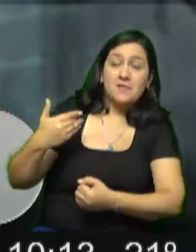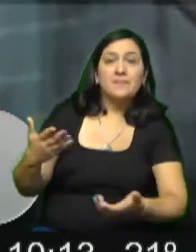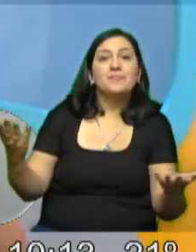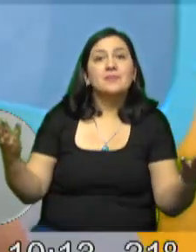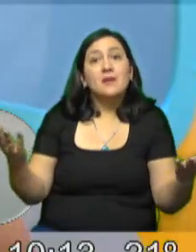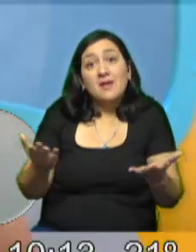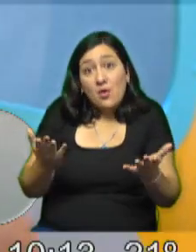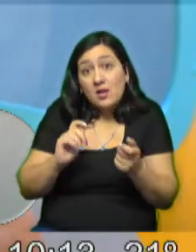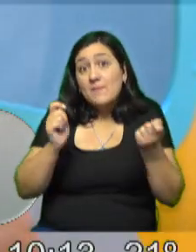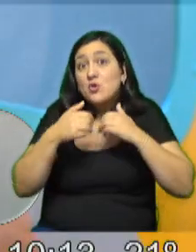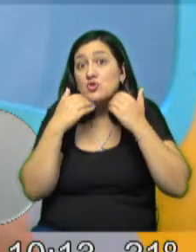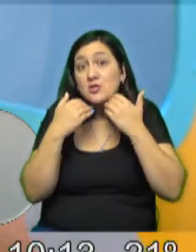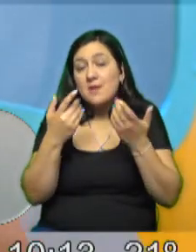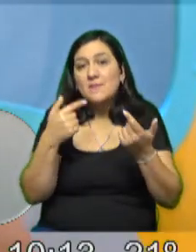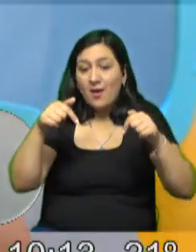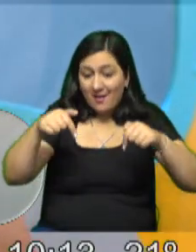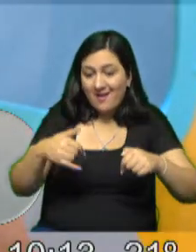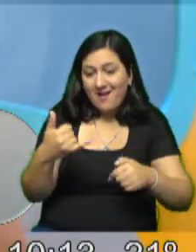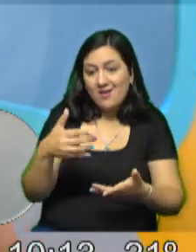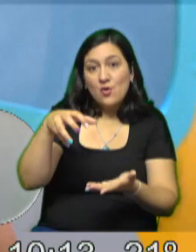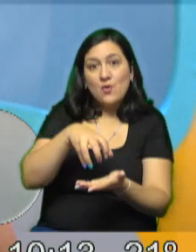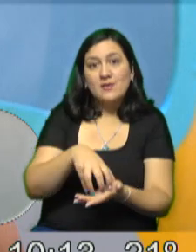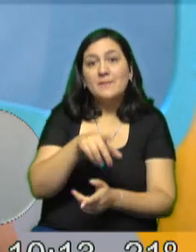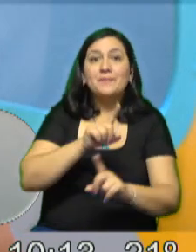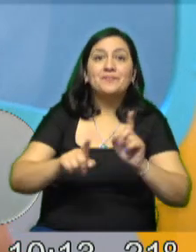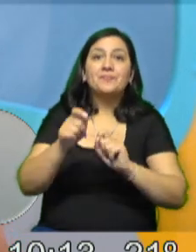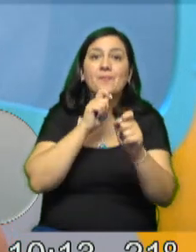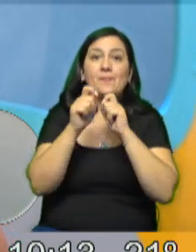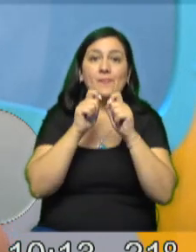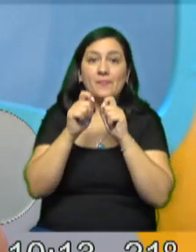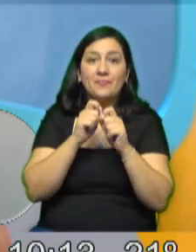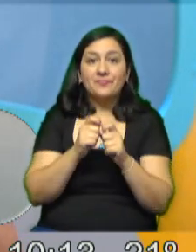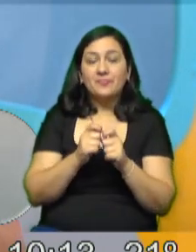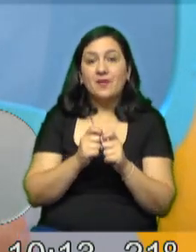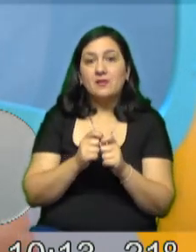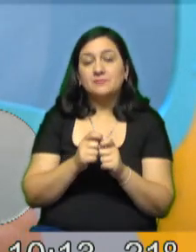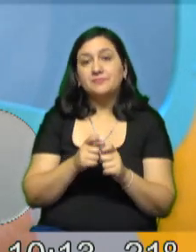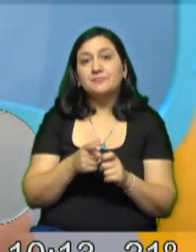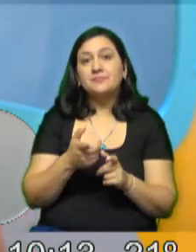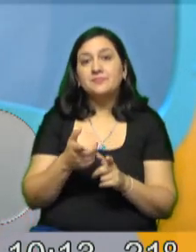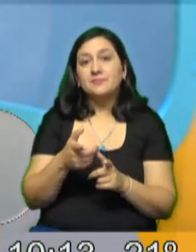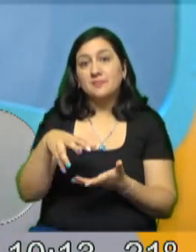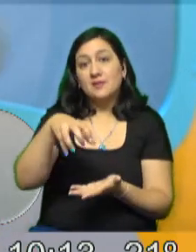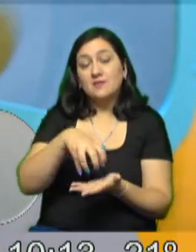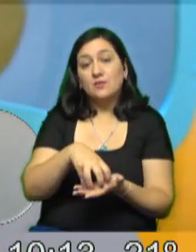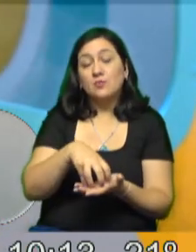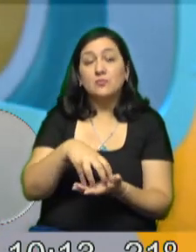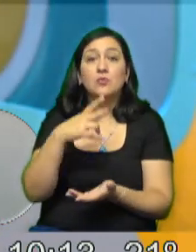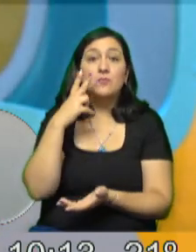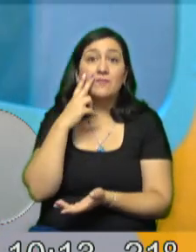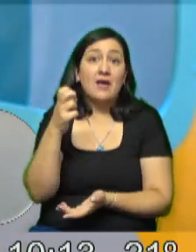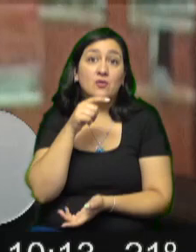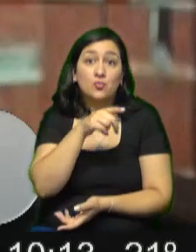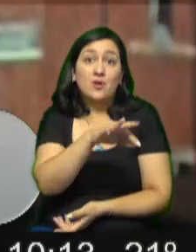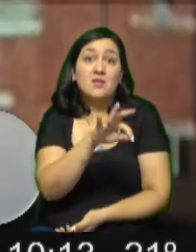Capaz ahora cambió. Pero acá sí te pasa de tener esos lugares. Algunas de tus entrevistas son, los periodistas relatan que eso es en uno de los bares que vos elegiste. Por